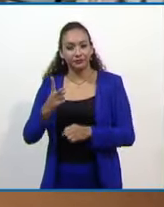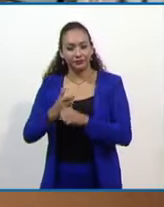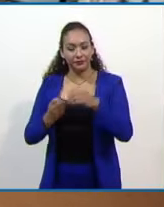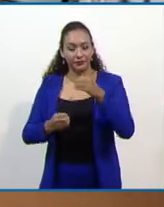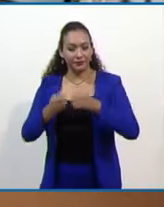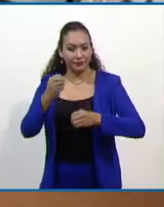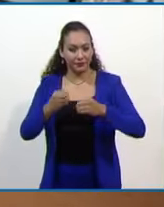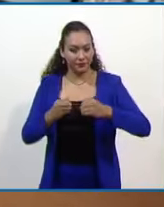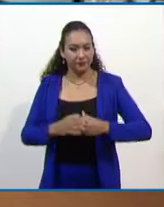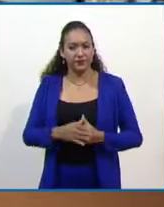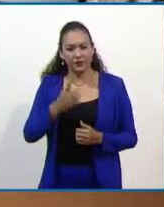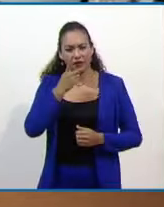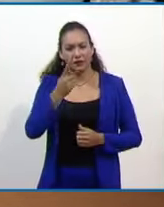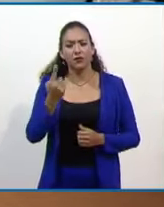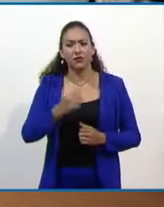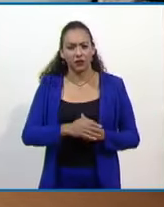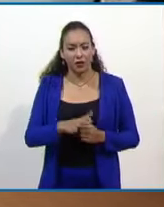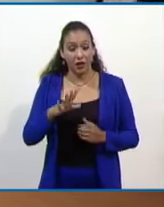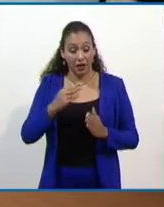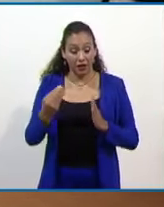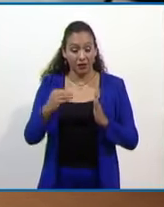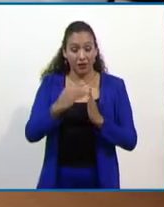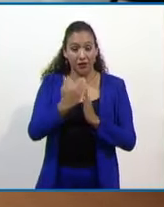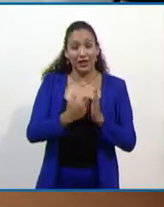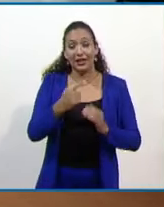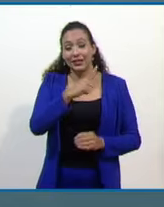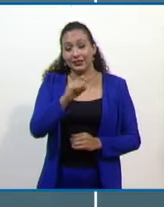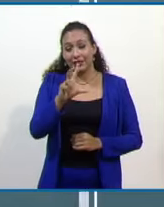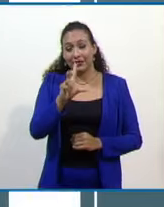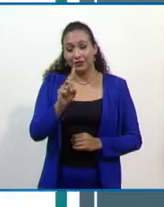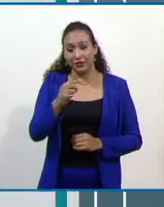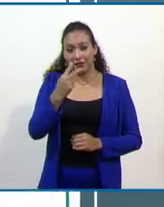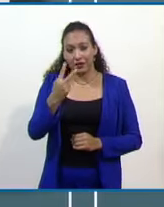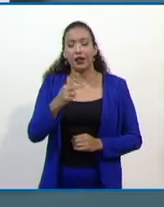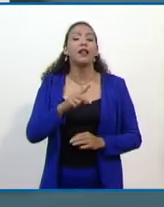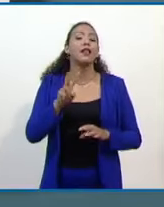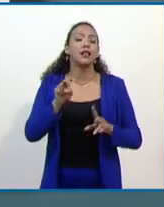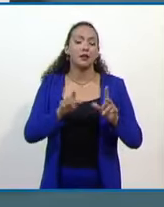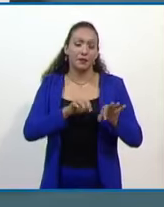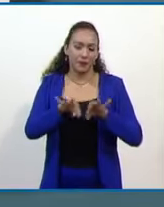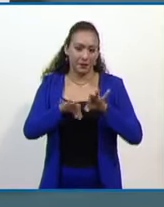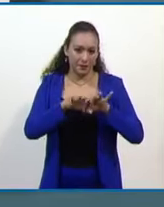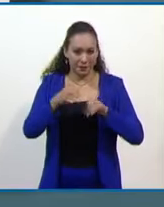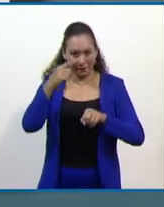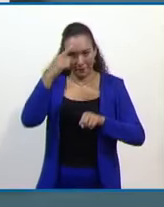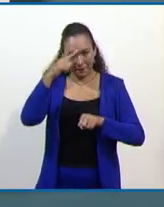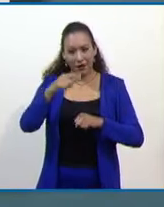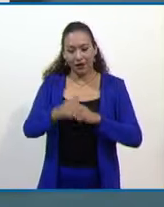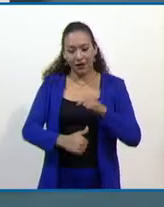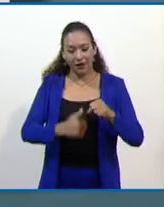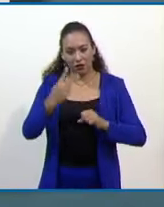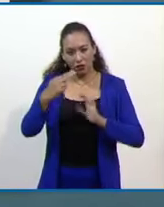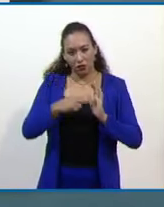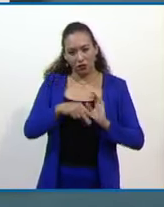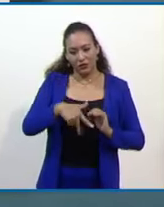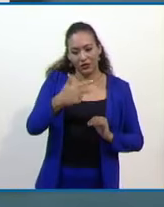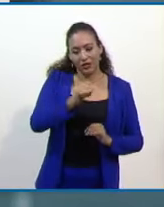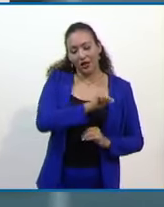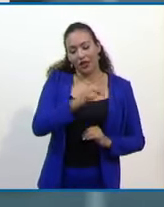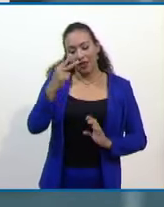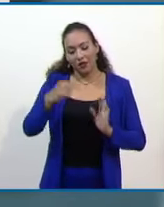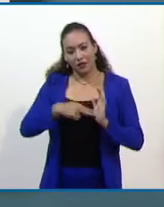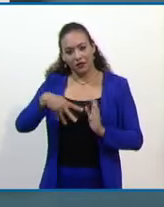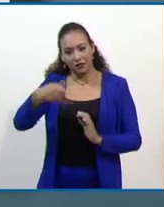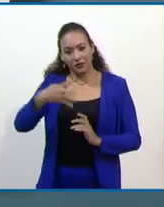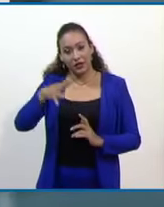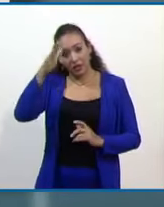de la Corte determinó que la cláusula 132 del contrato colectivo del trabajo para el bienio 2013-2014,